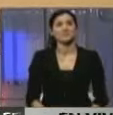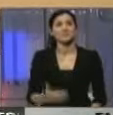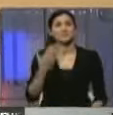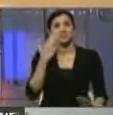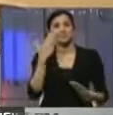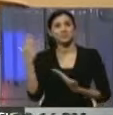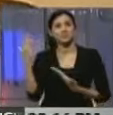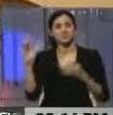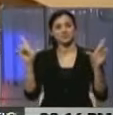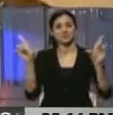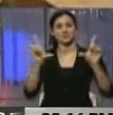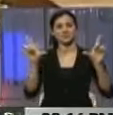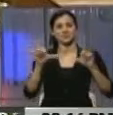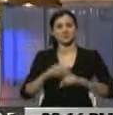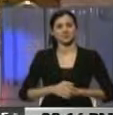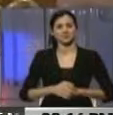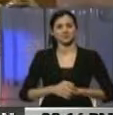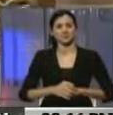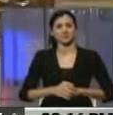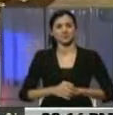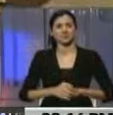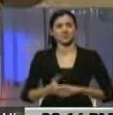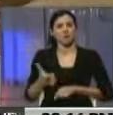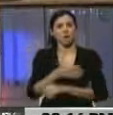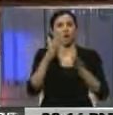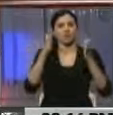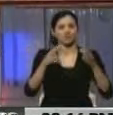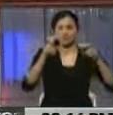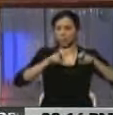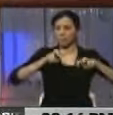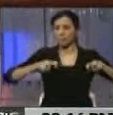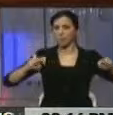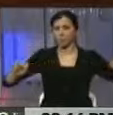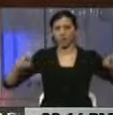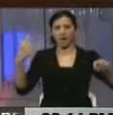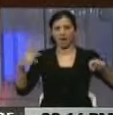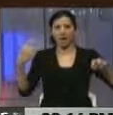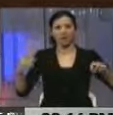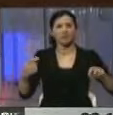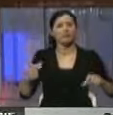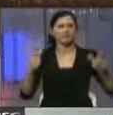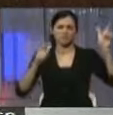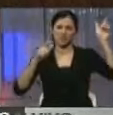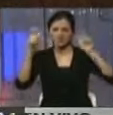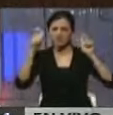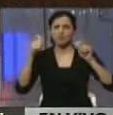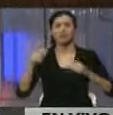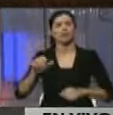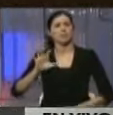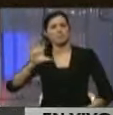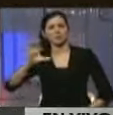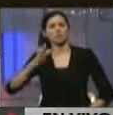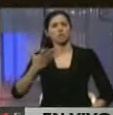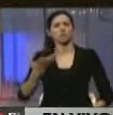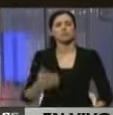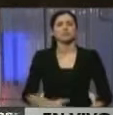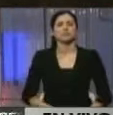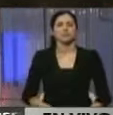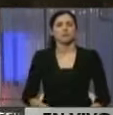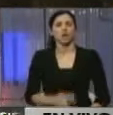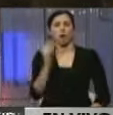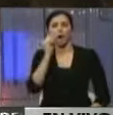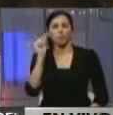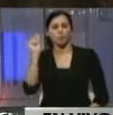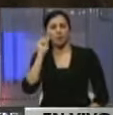en pantalla, a todas las gobernadoras bolivarianas, patrióticas, a los gobernadores, a los protectores,